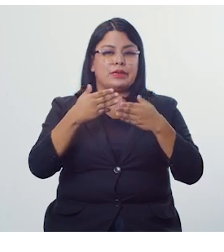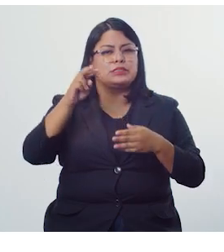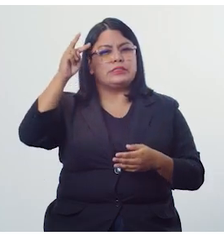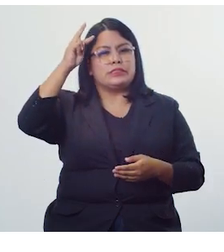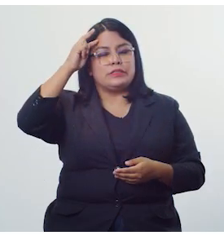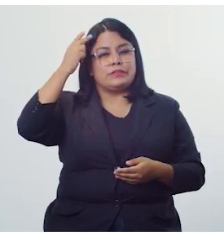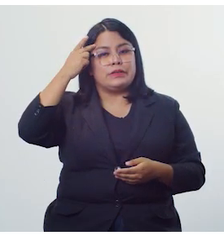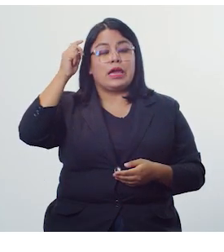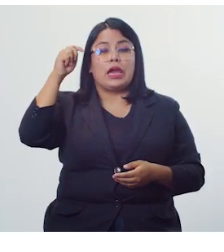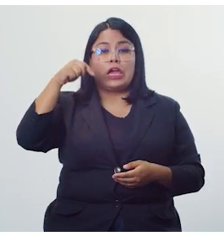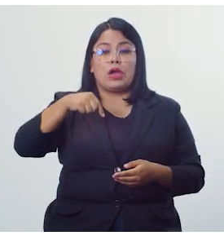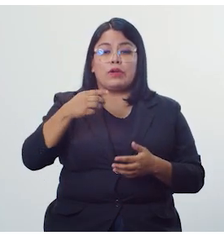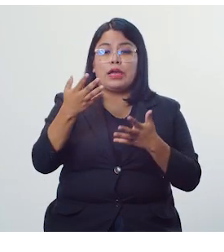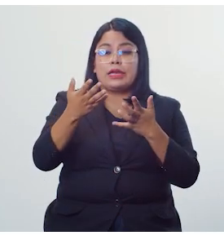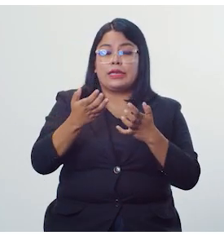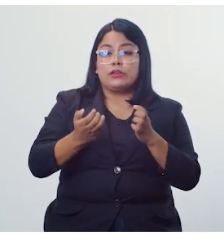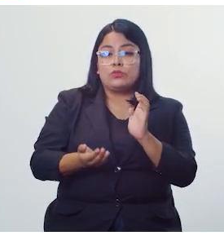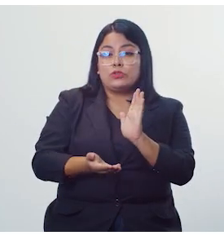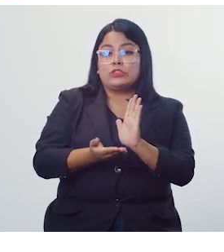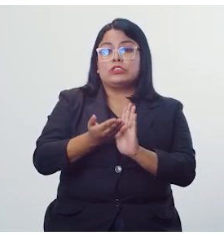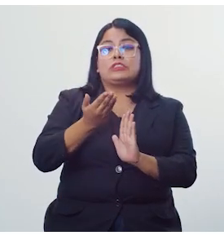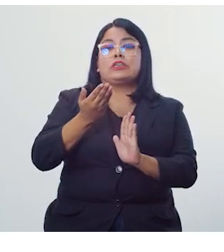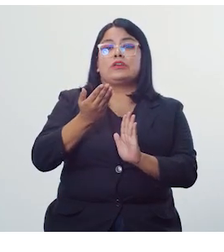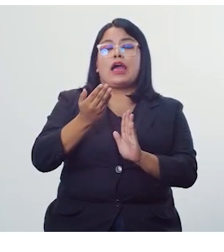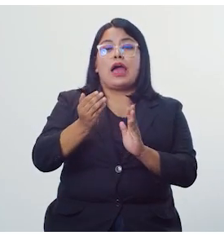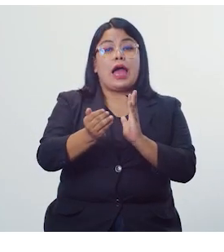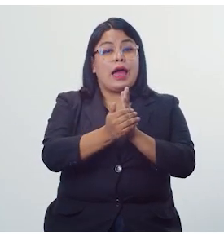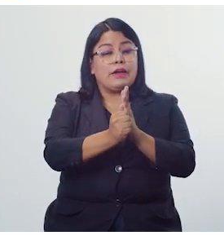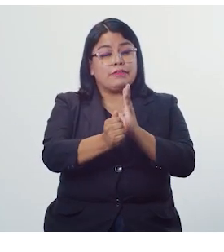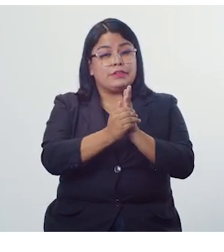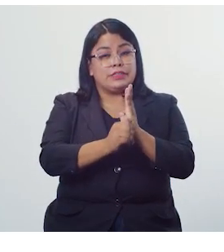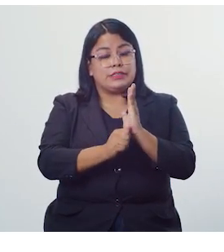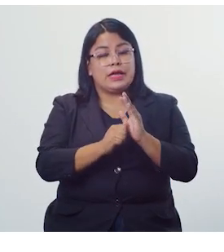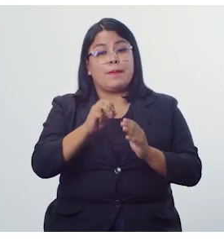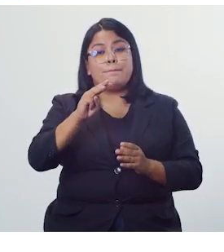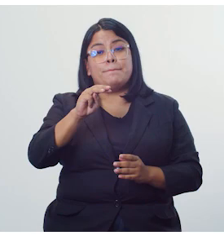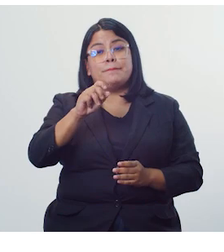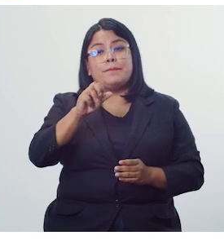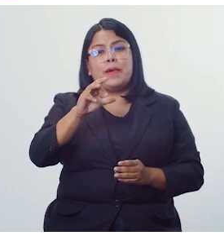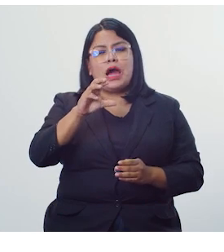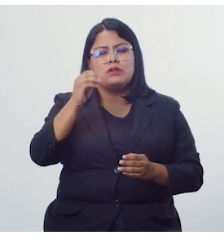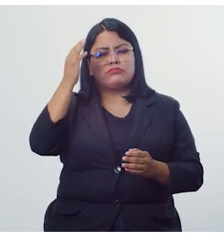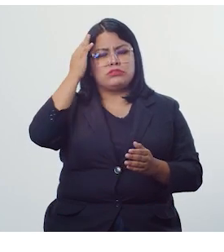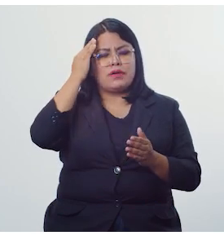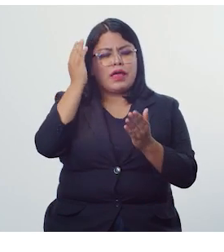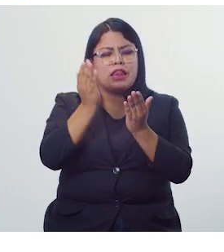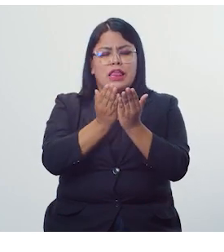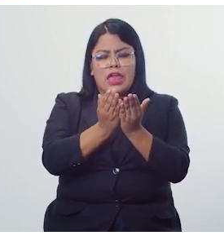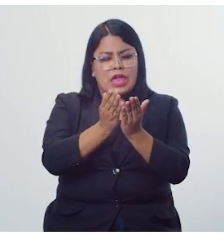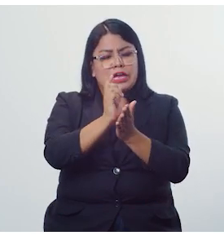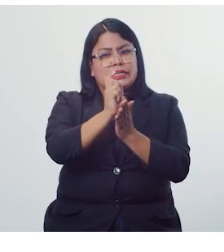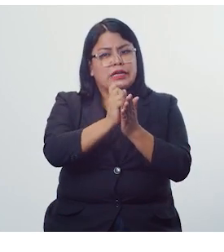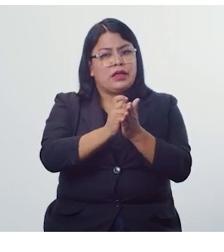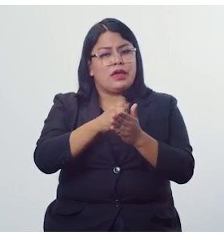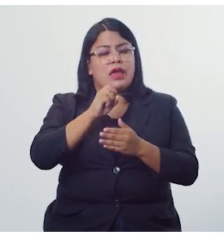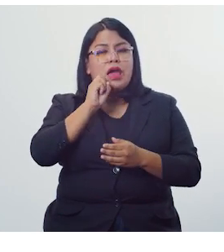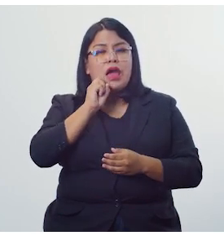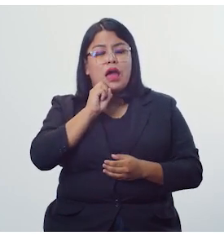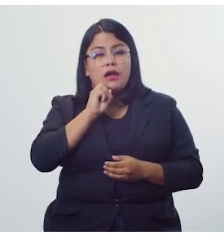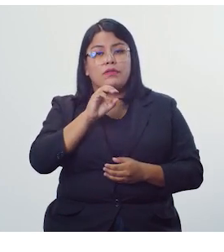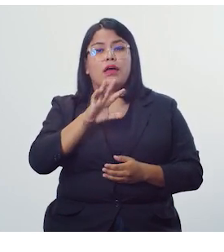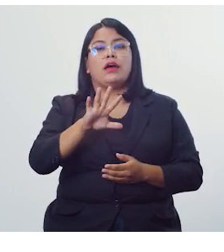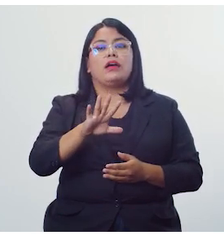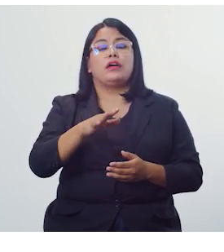quiere decir? Que buscamos desarrollar las macrohabilidades del estudiante: saber leer, saber escribir, saber hablar y